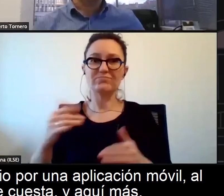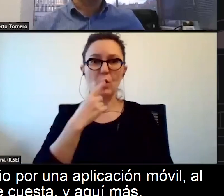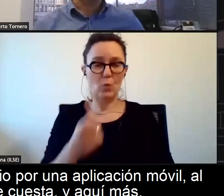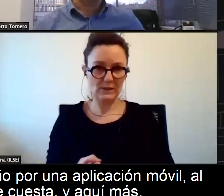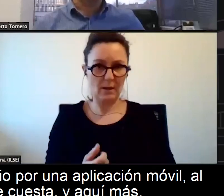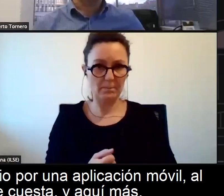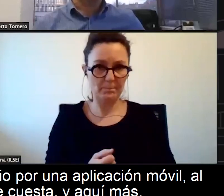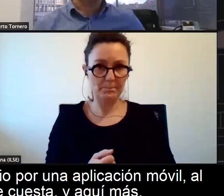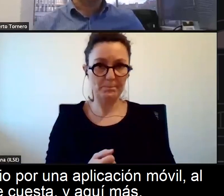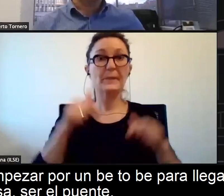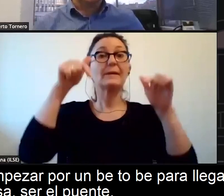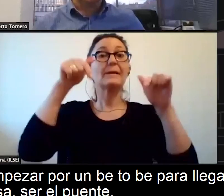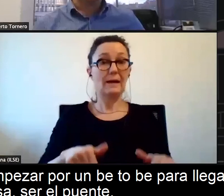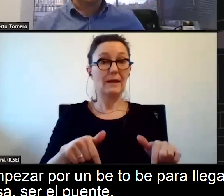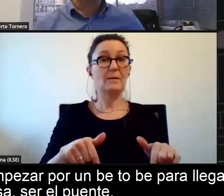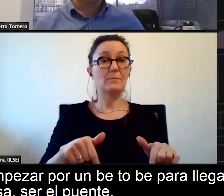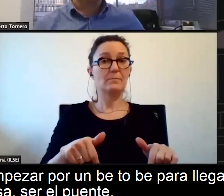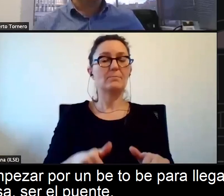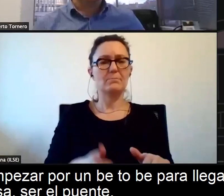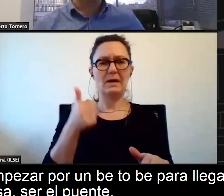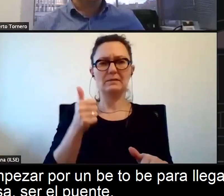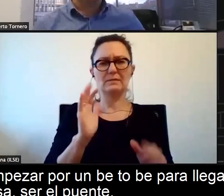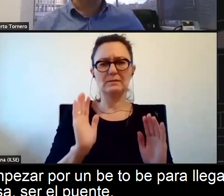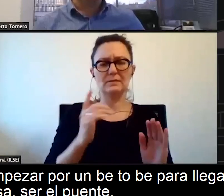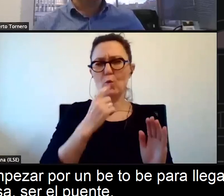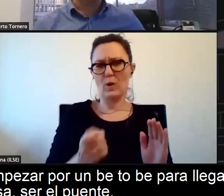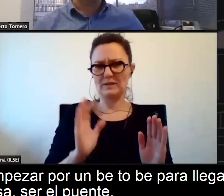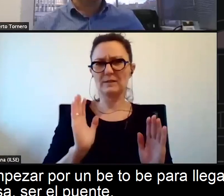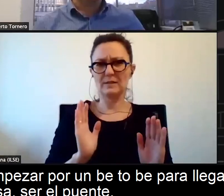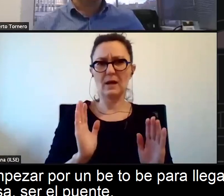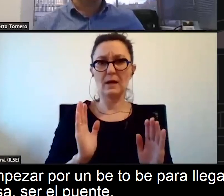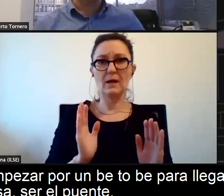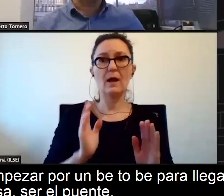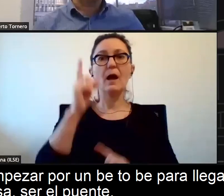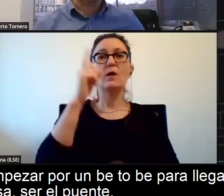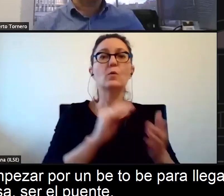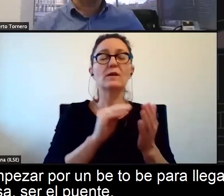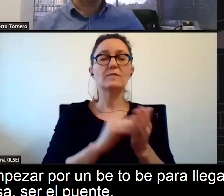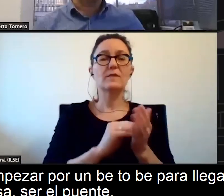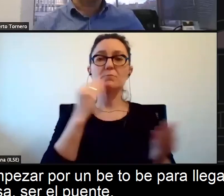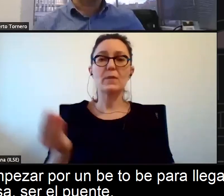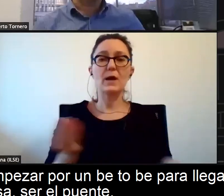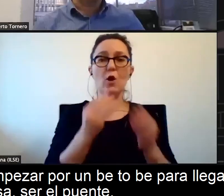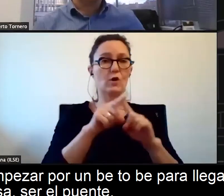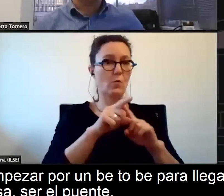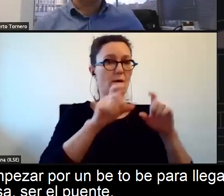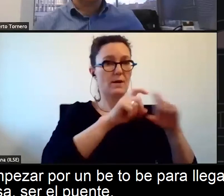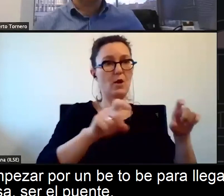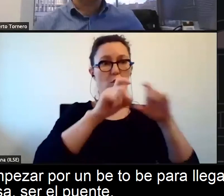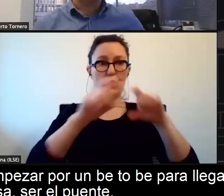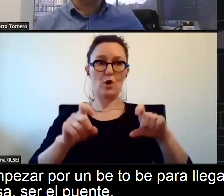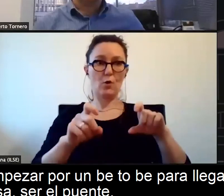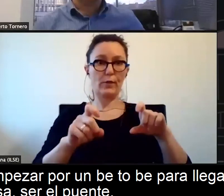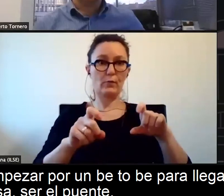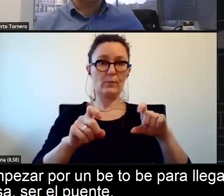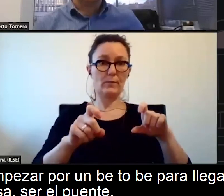Y aquí más. Con lo cual, a veces es más fácil empezar por un B2B para poder llegar al final, al cliente final, a través de esta gran